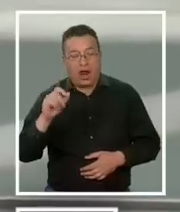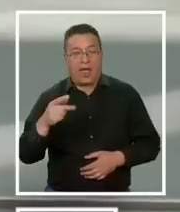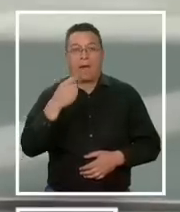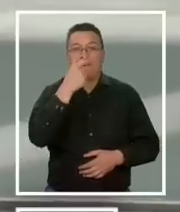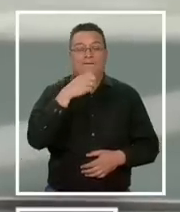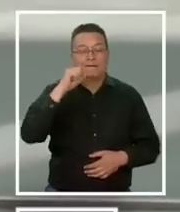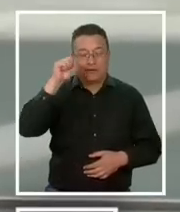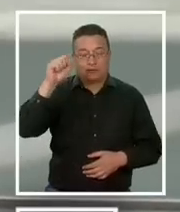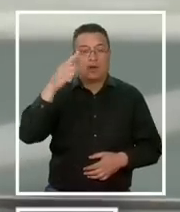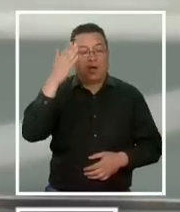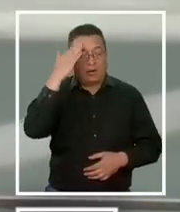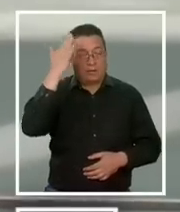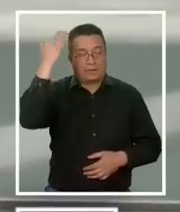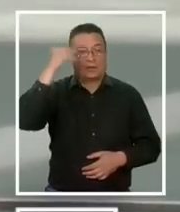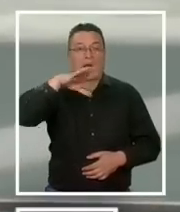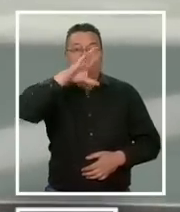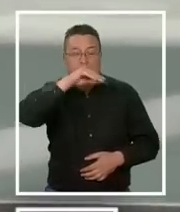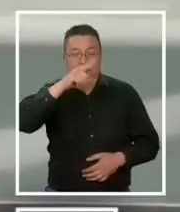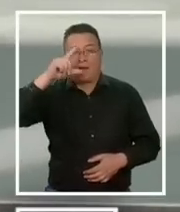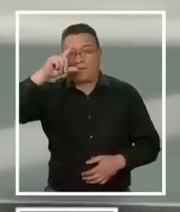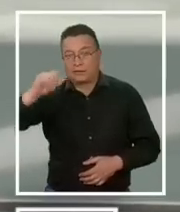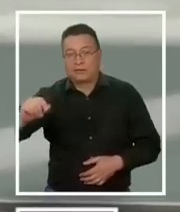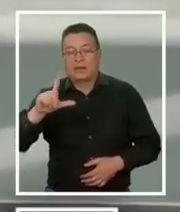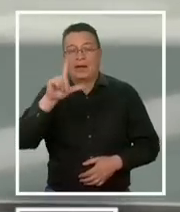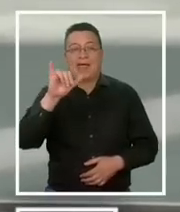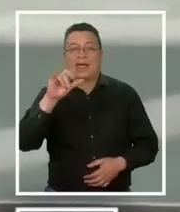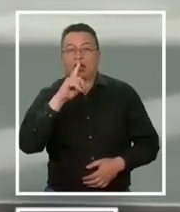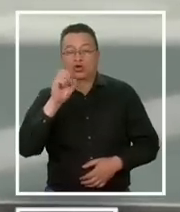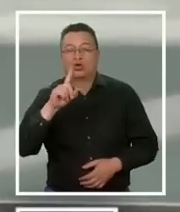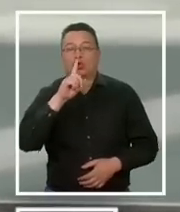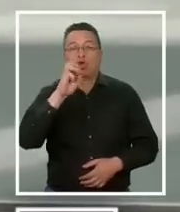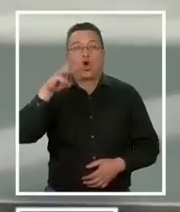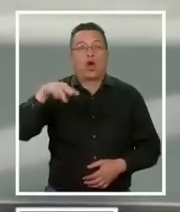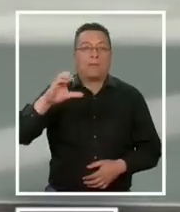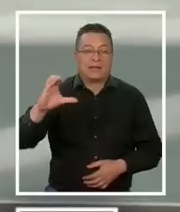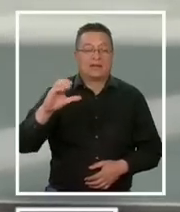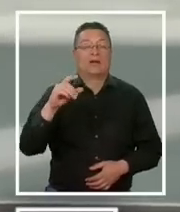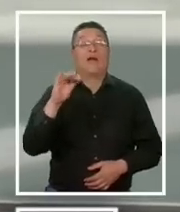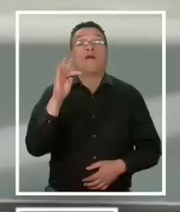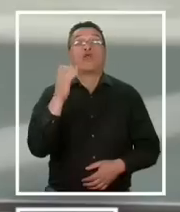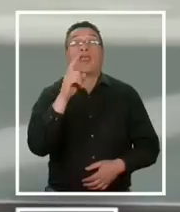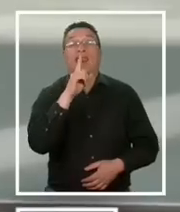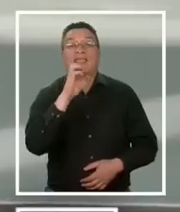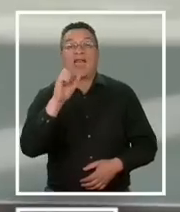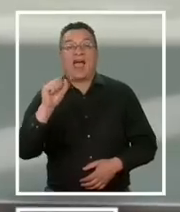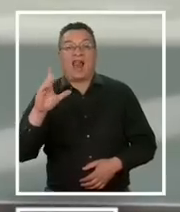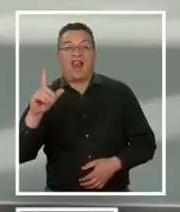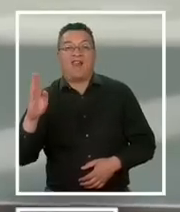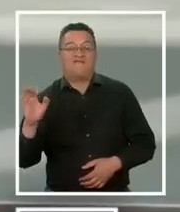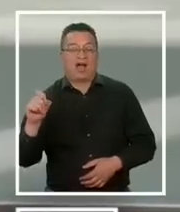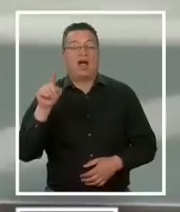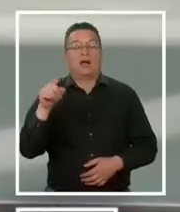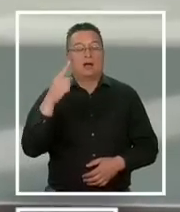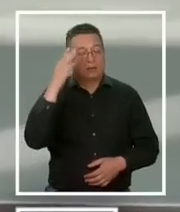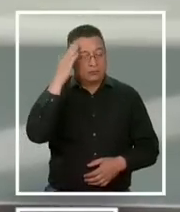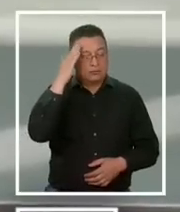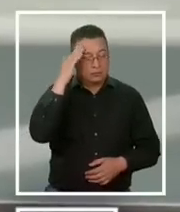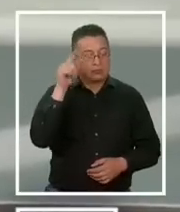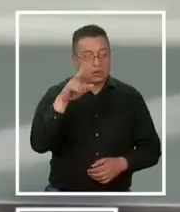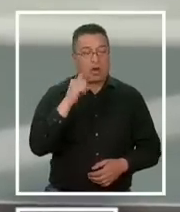recuerda a elwin freyton tomich fuentealba sin lugar a dudas habremos